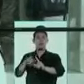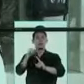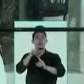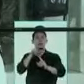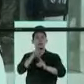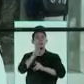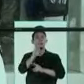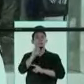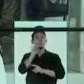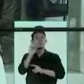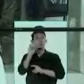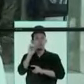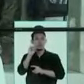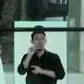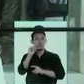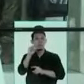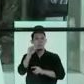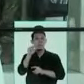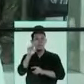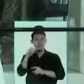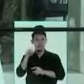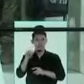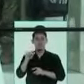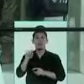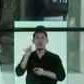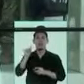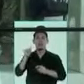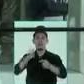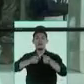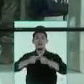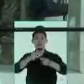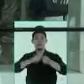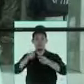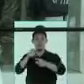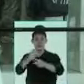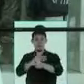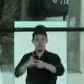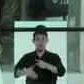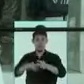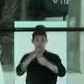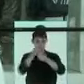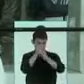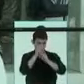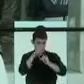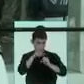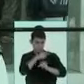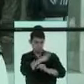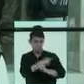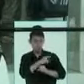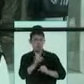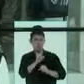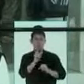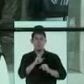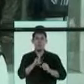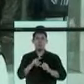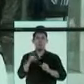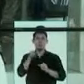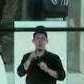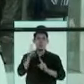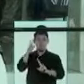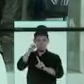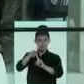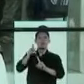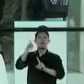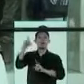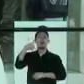Y va a hablar o con el agregado comercial o con el embajador ruso. El embajador ruso ya ha dado declaraciones hasta en el Expreso. ¿Por qué este señor